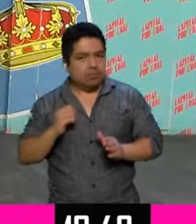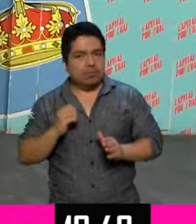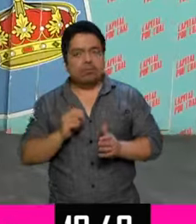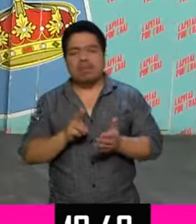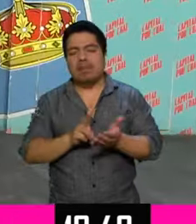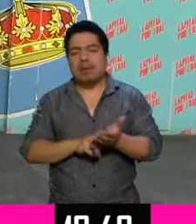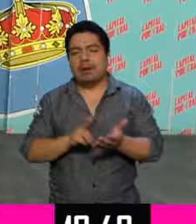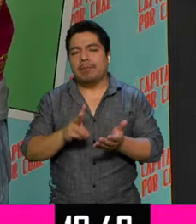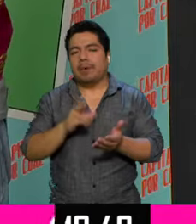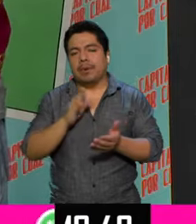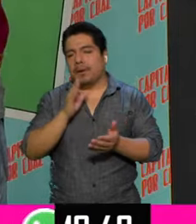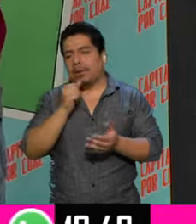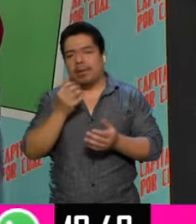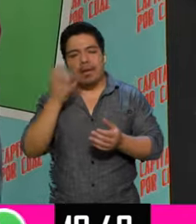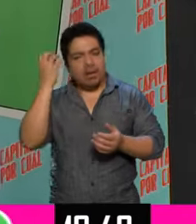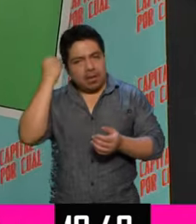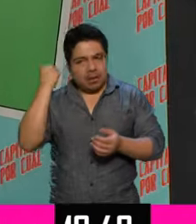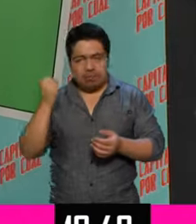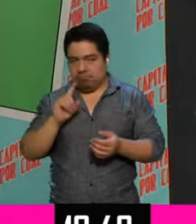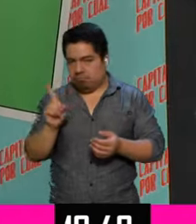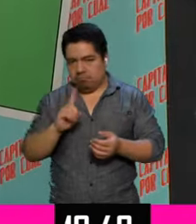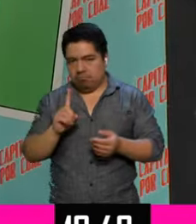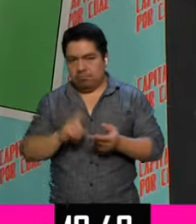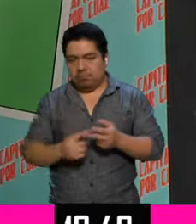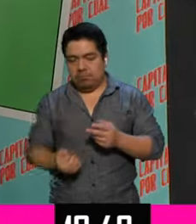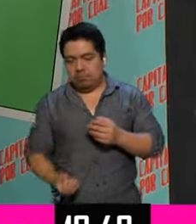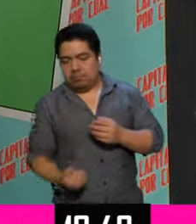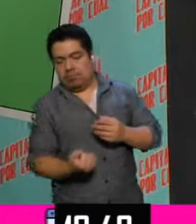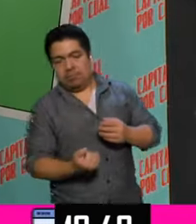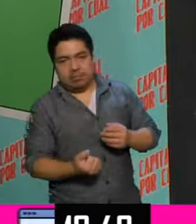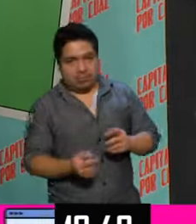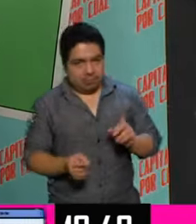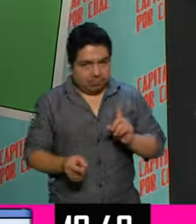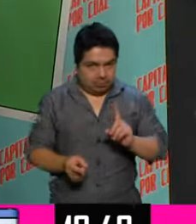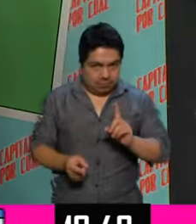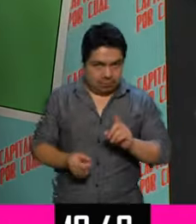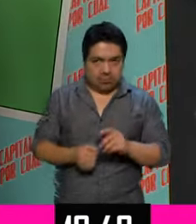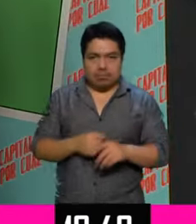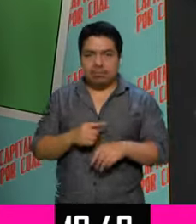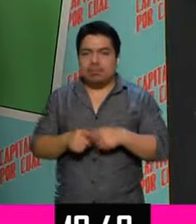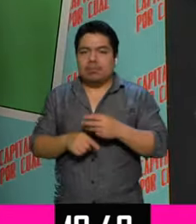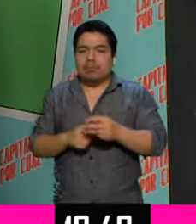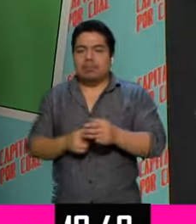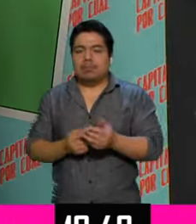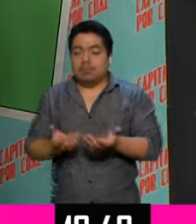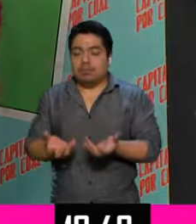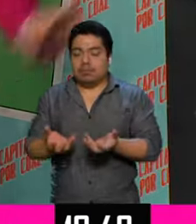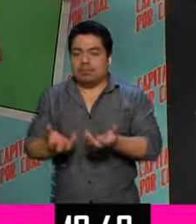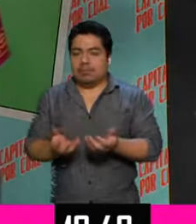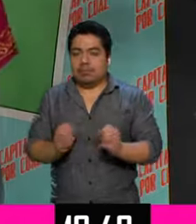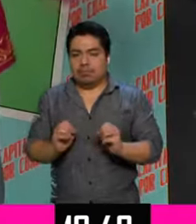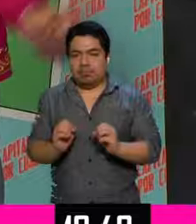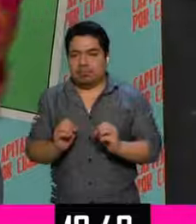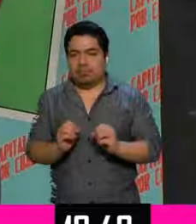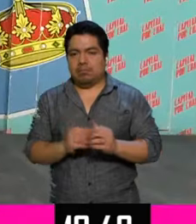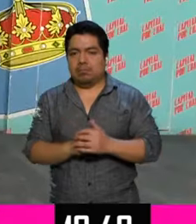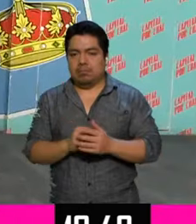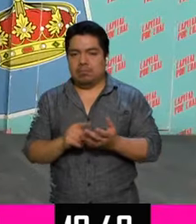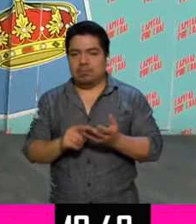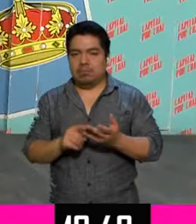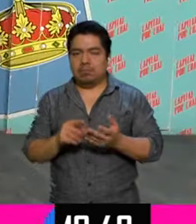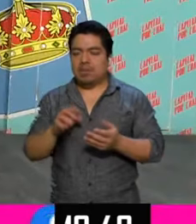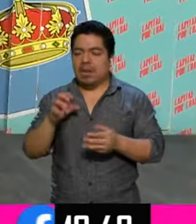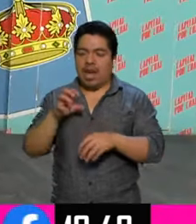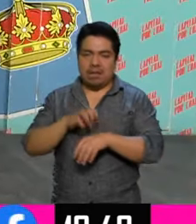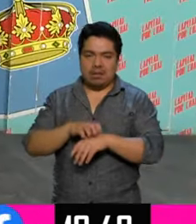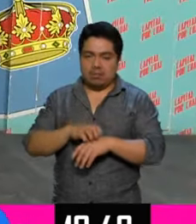todo, excepto, pues, obviamente, jalar el cabello. Patadas en los besos. Patadas, ajá. En no, los bajos. Ni de mujeres, ¿eh? Ojo,